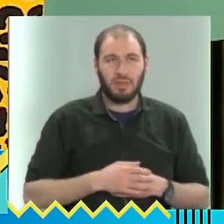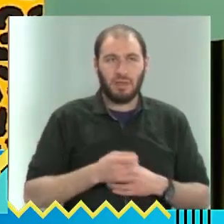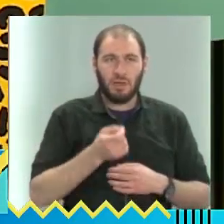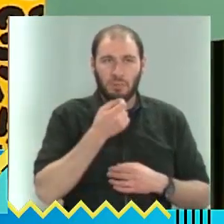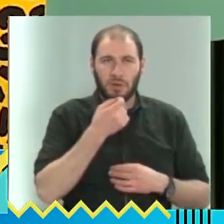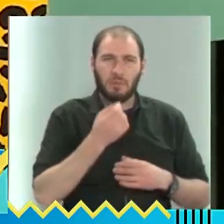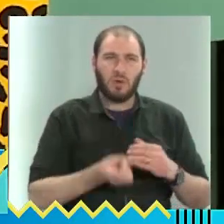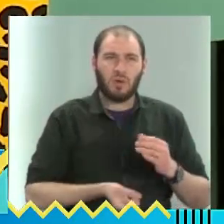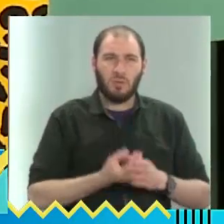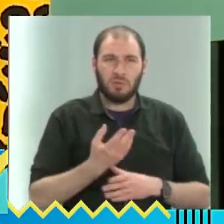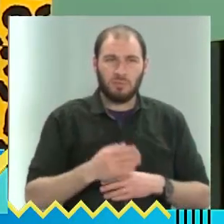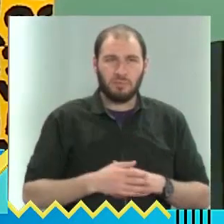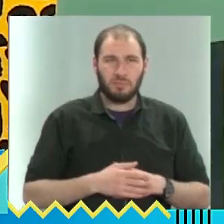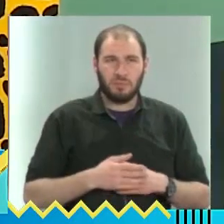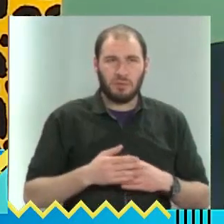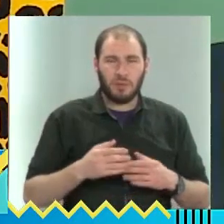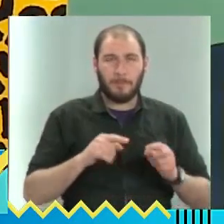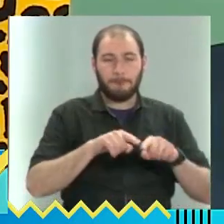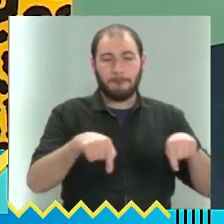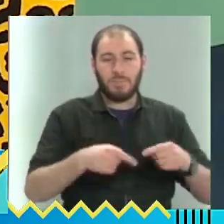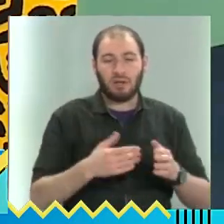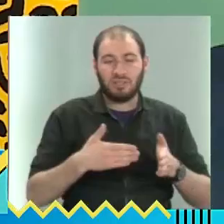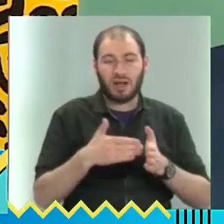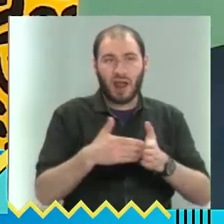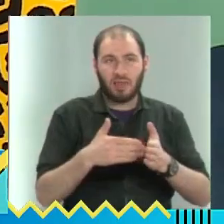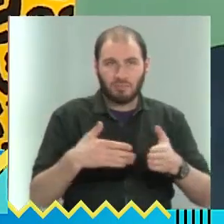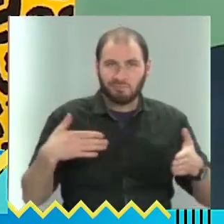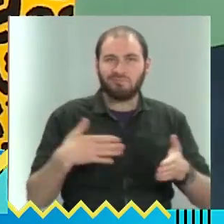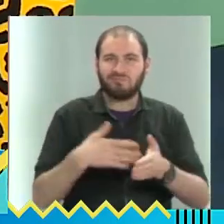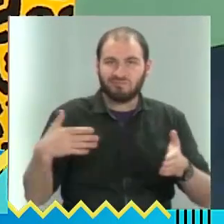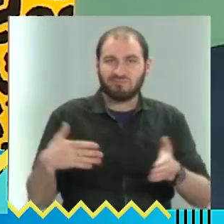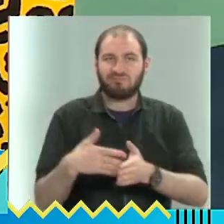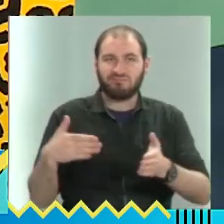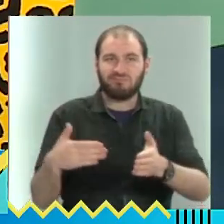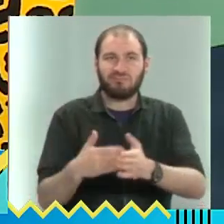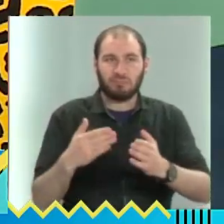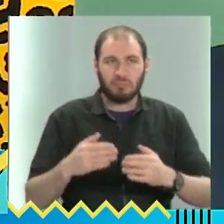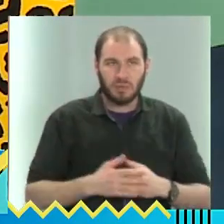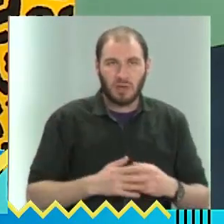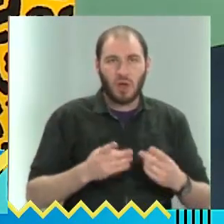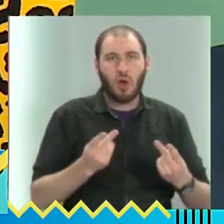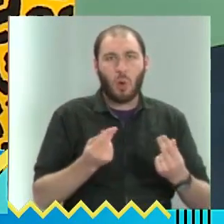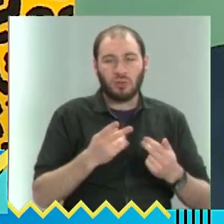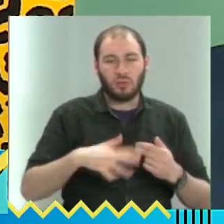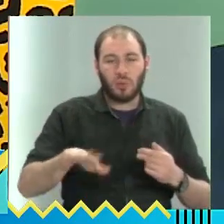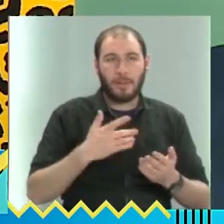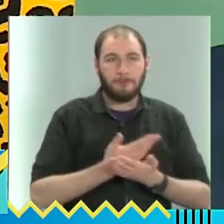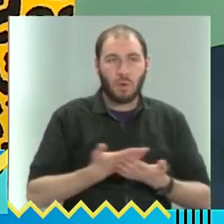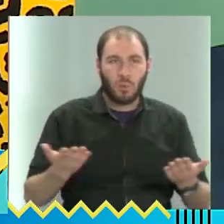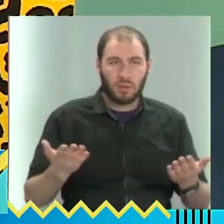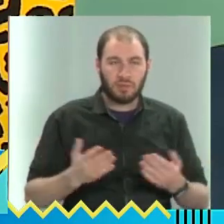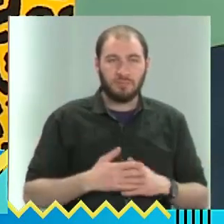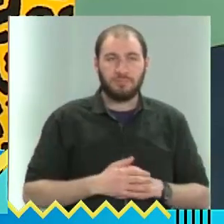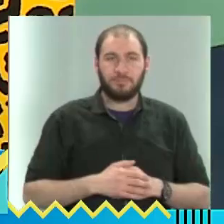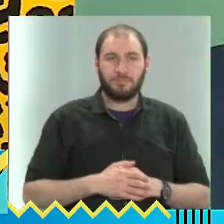empiezan a surgir barrios cerrados o cosas que ponen barreras a ese uso del espacio público. Sí, de todos